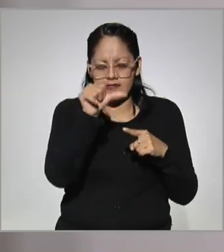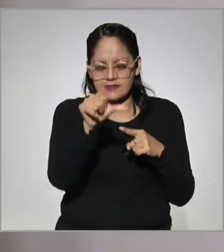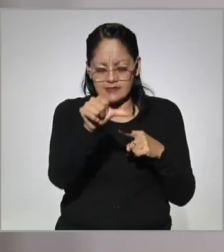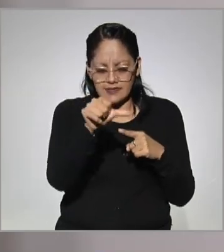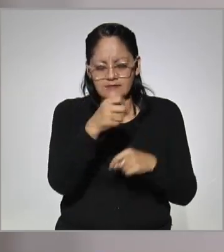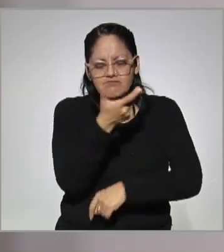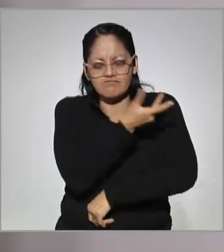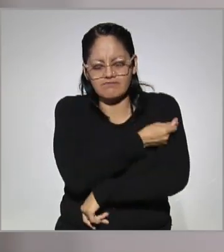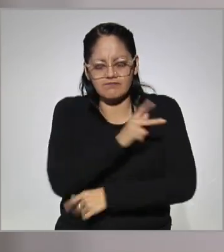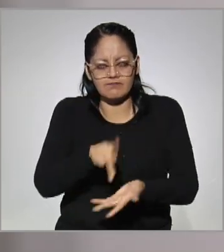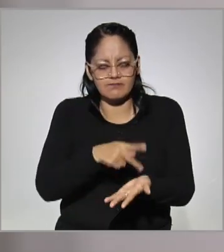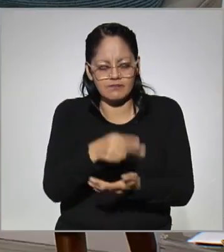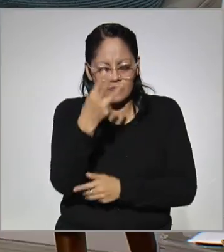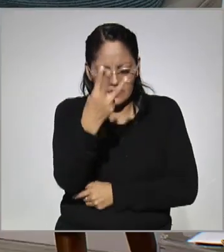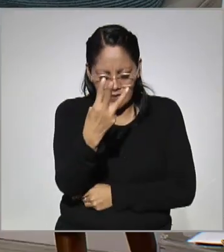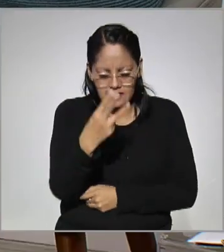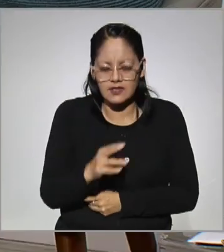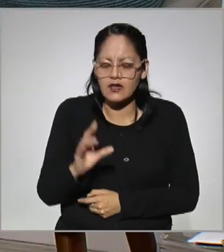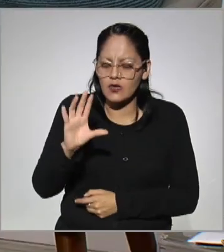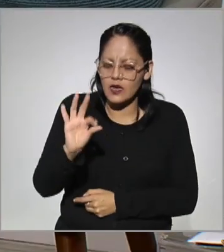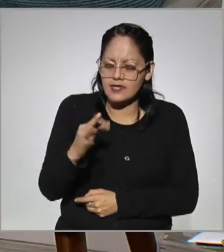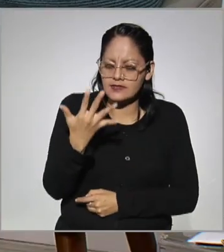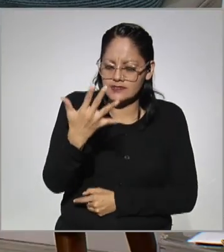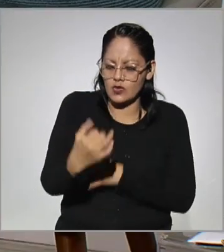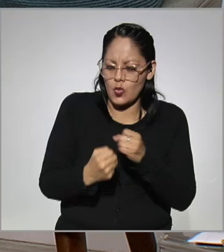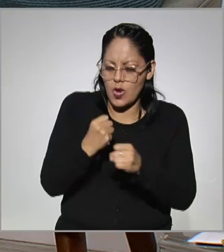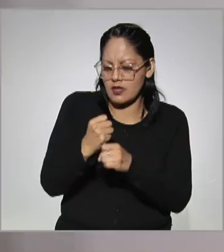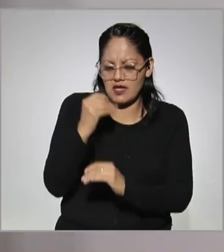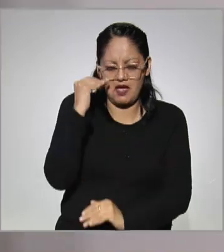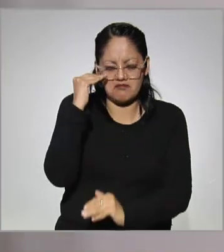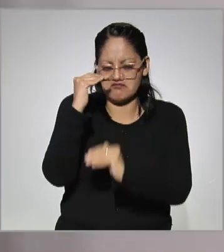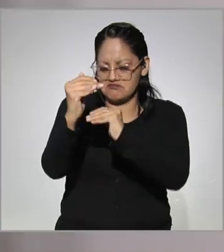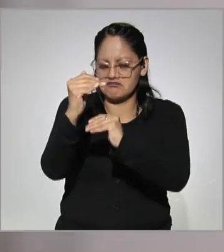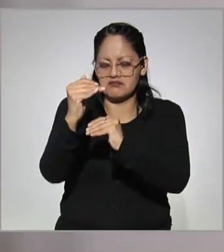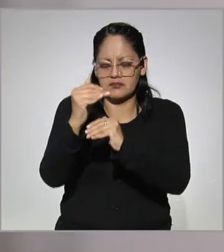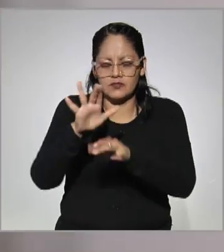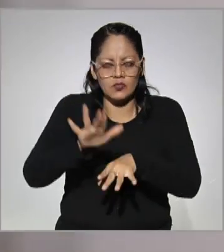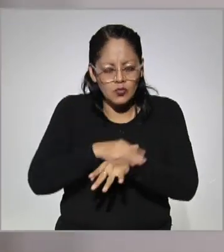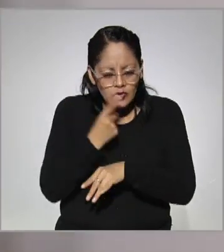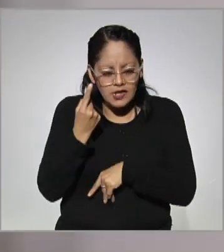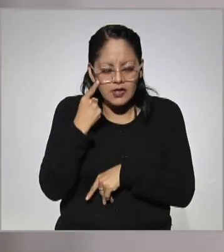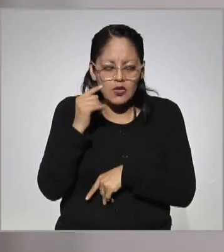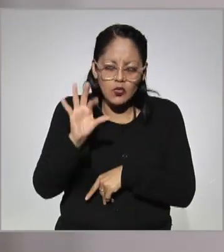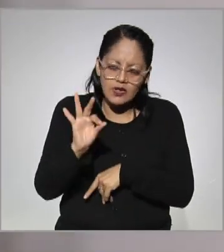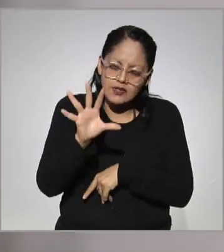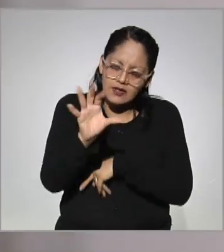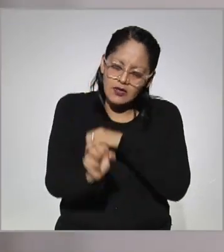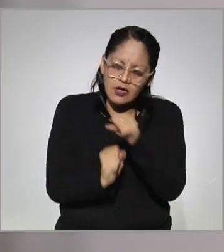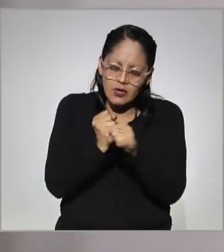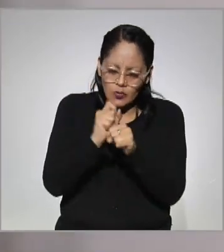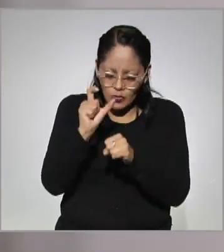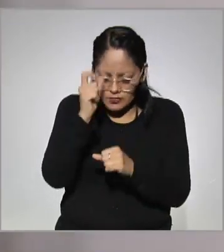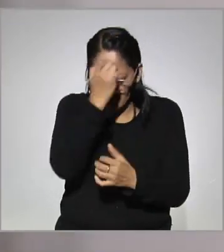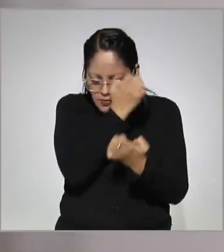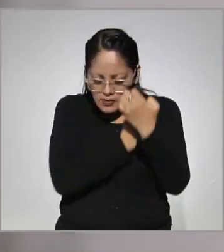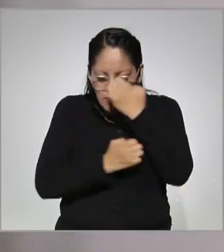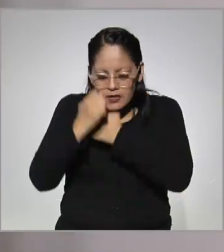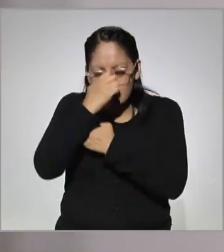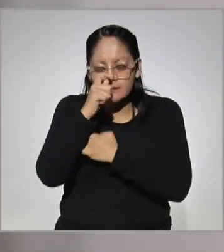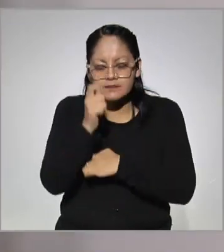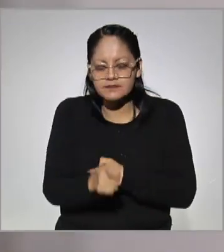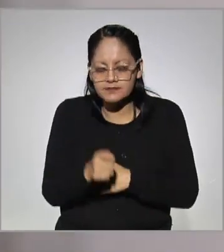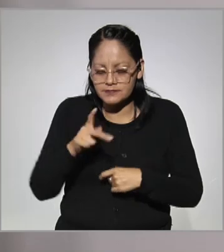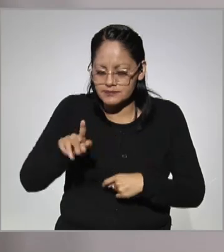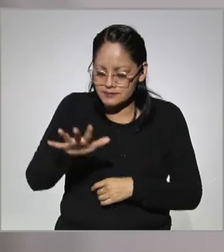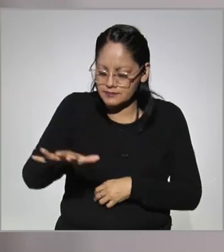dosis. 45 años se dice que es el límite de vacunación. ¿Por qué? Porque a 45 años, cuando se hicieron estos estudios, fue la población